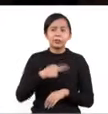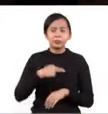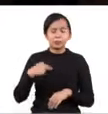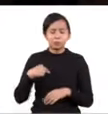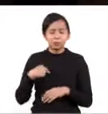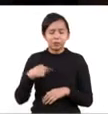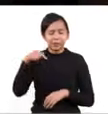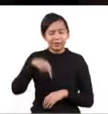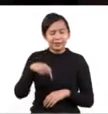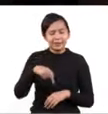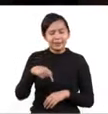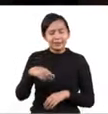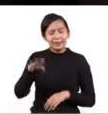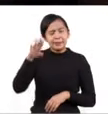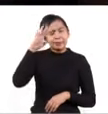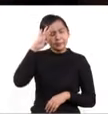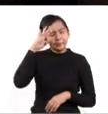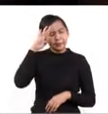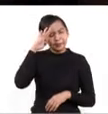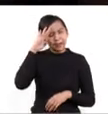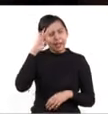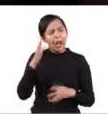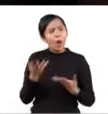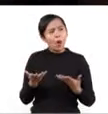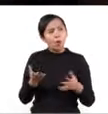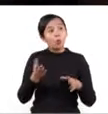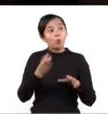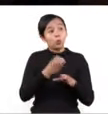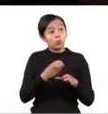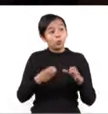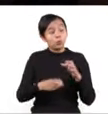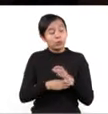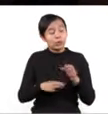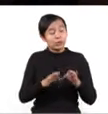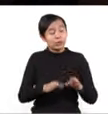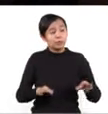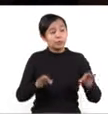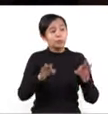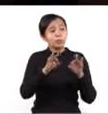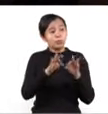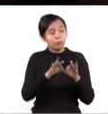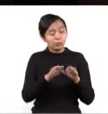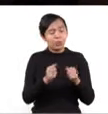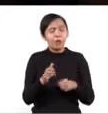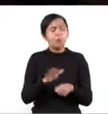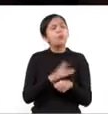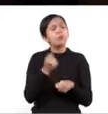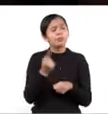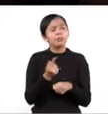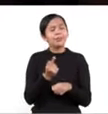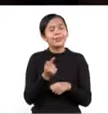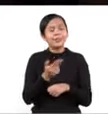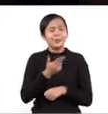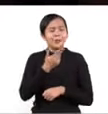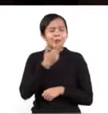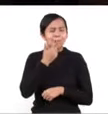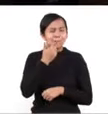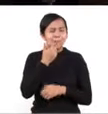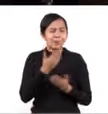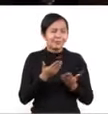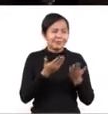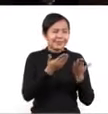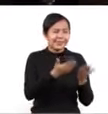en coincidencias importantes, porque apreciamos el legado de la